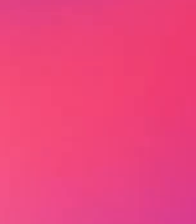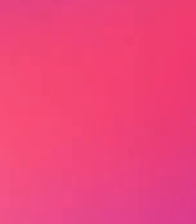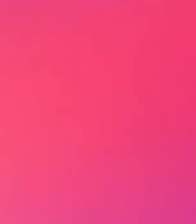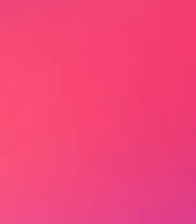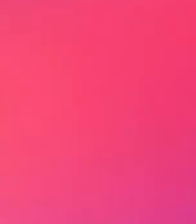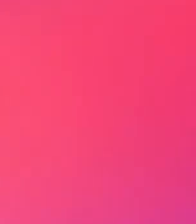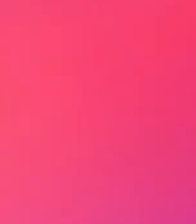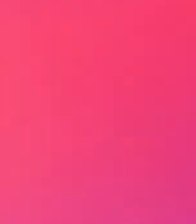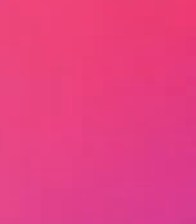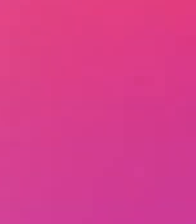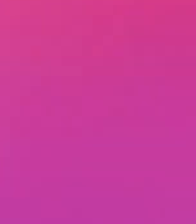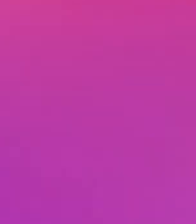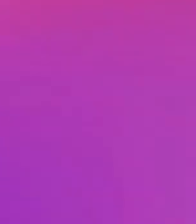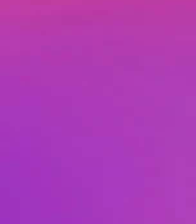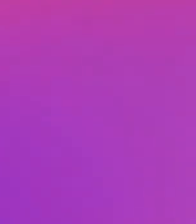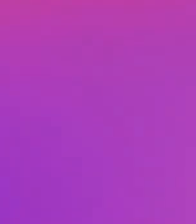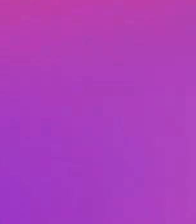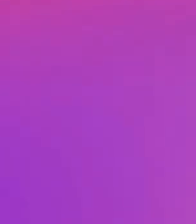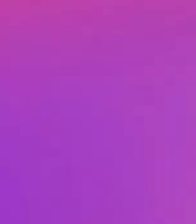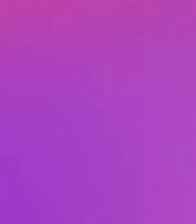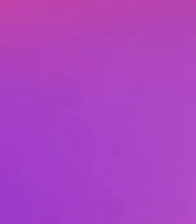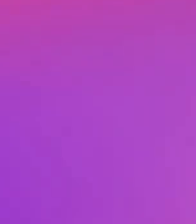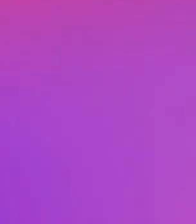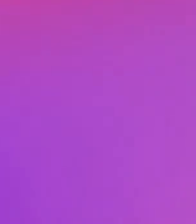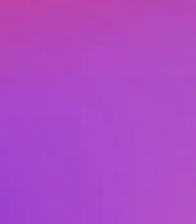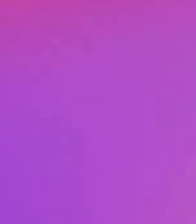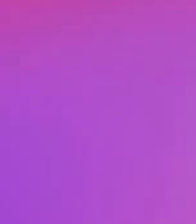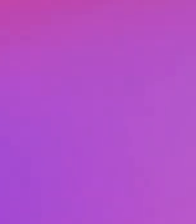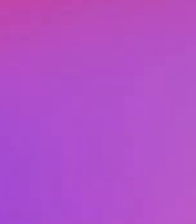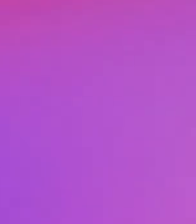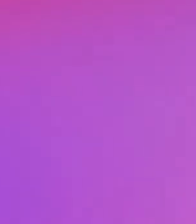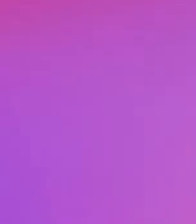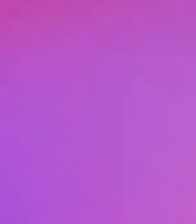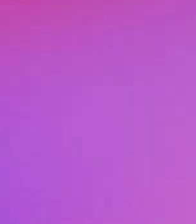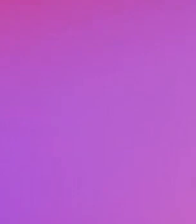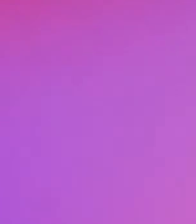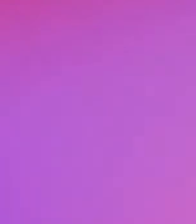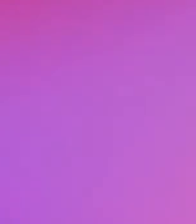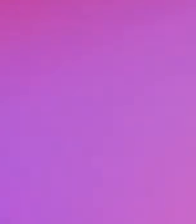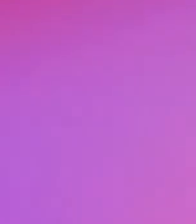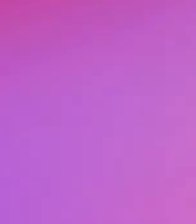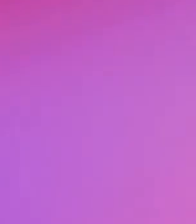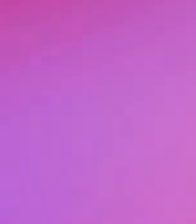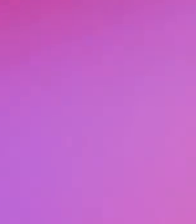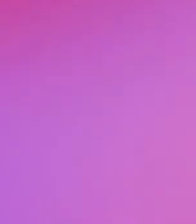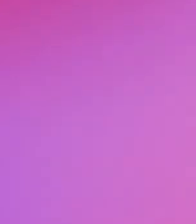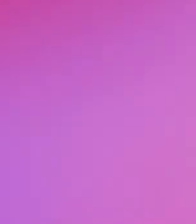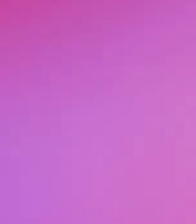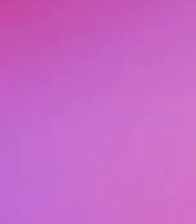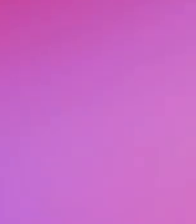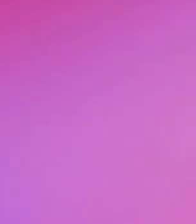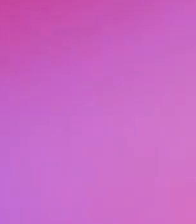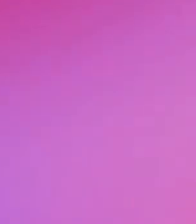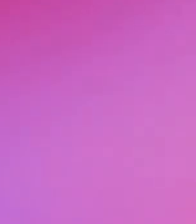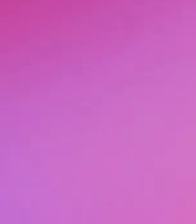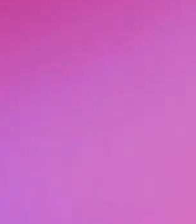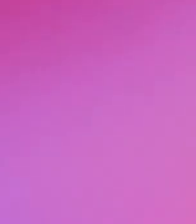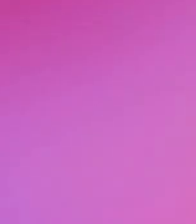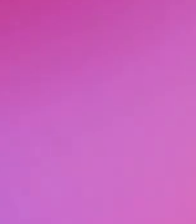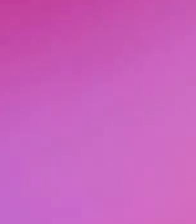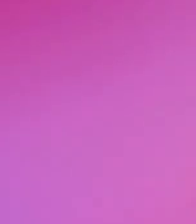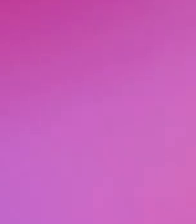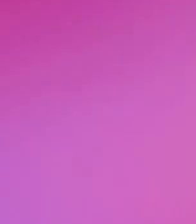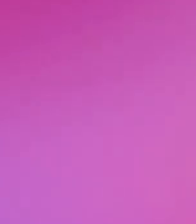punto gob.mx y recuerda que también cuentas con el sitio aprende en casa punto 0